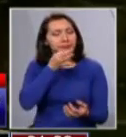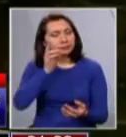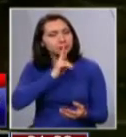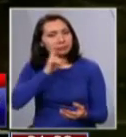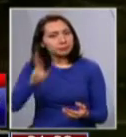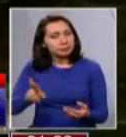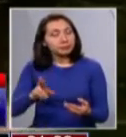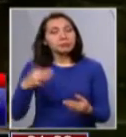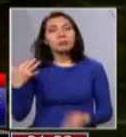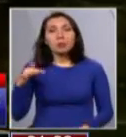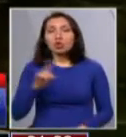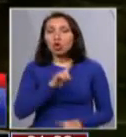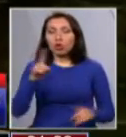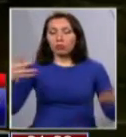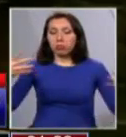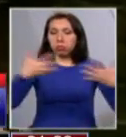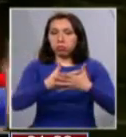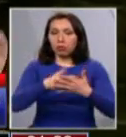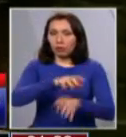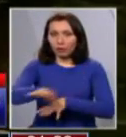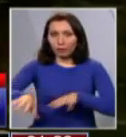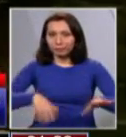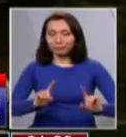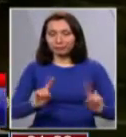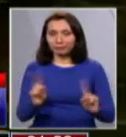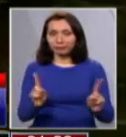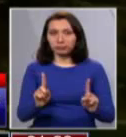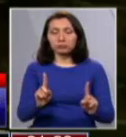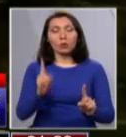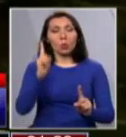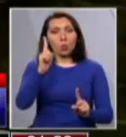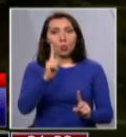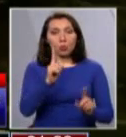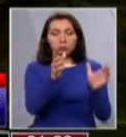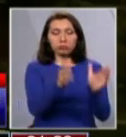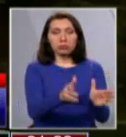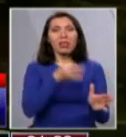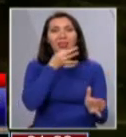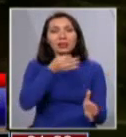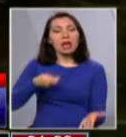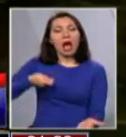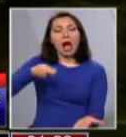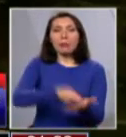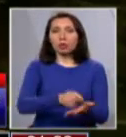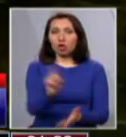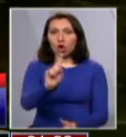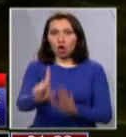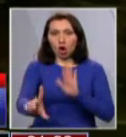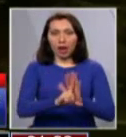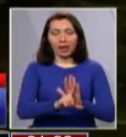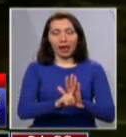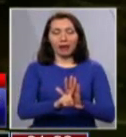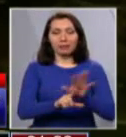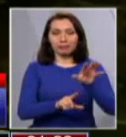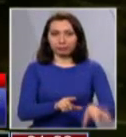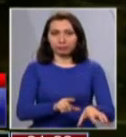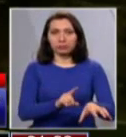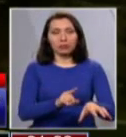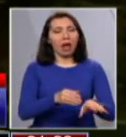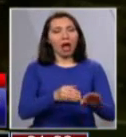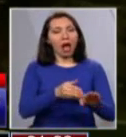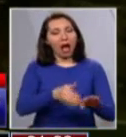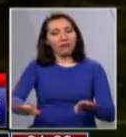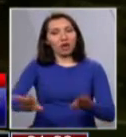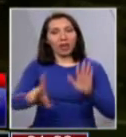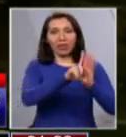importante no mezclar cosas en un caso se está hablando de aportes que son ilegales y que están fuera de la